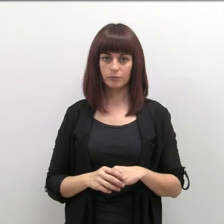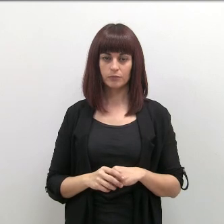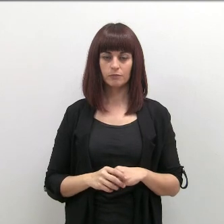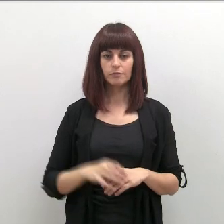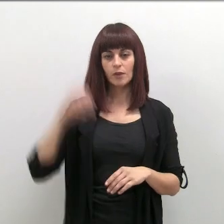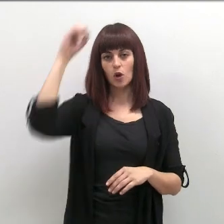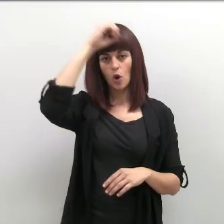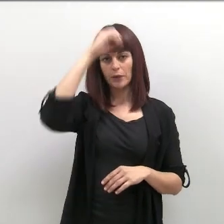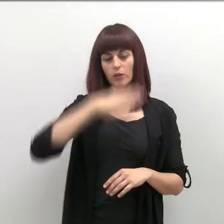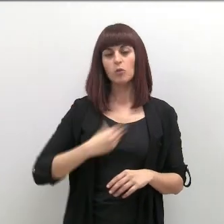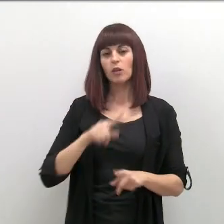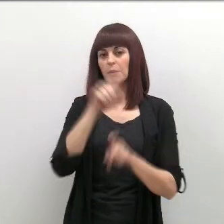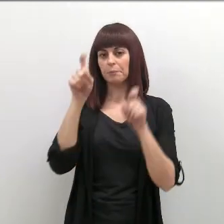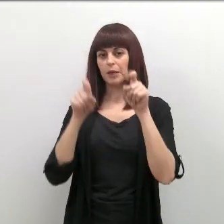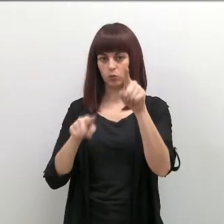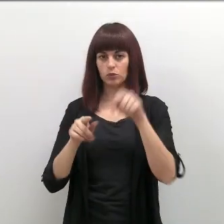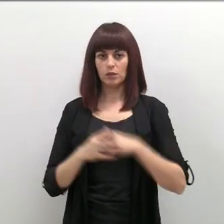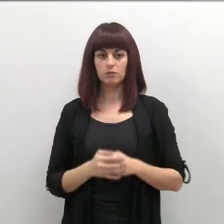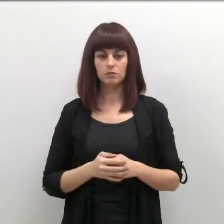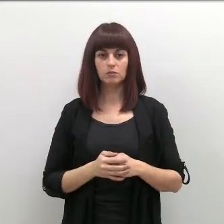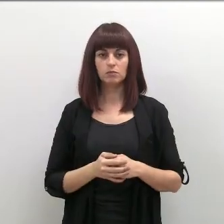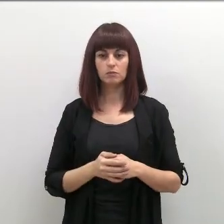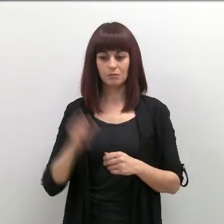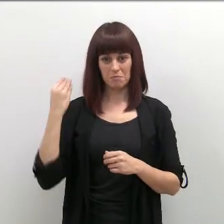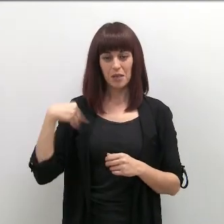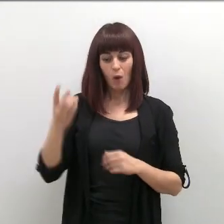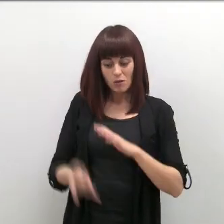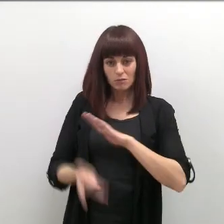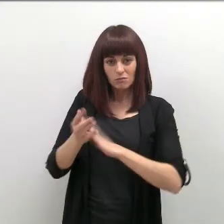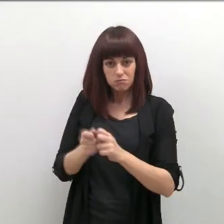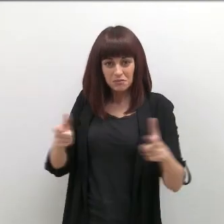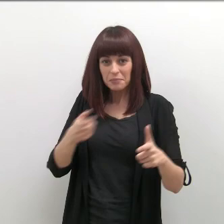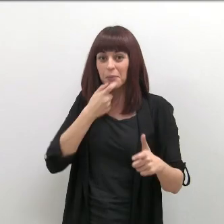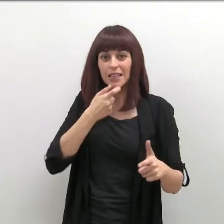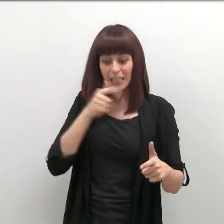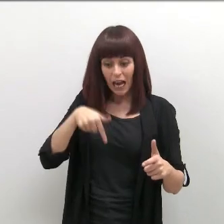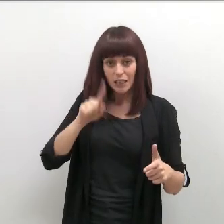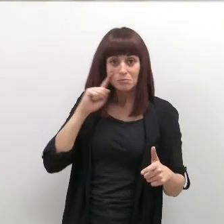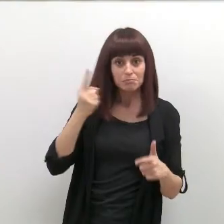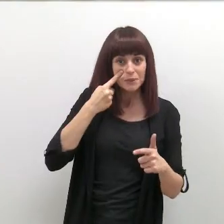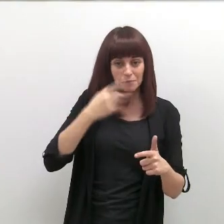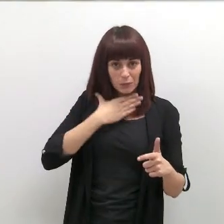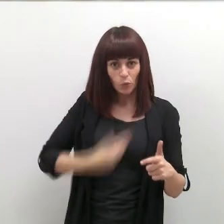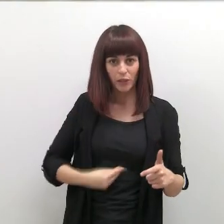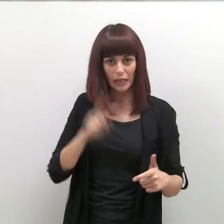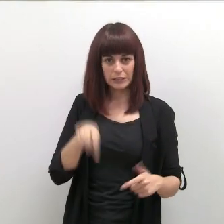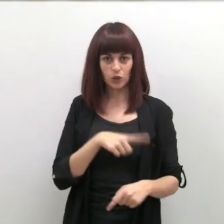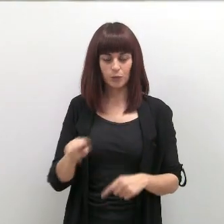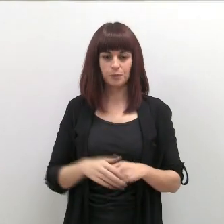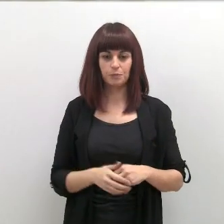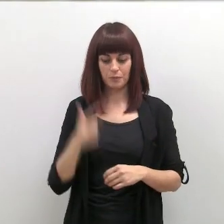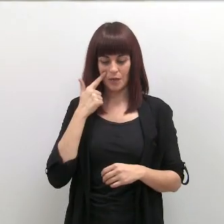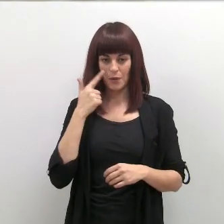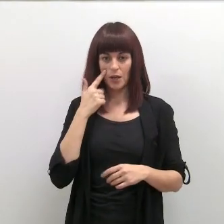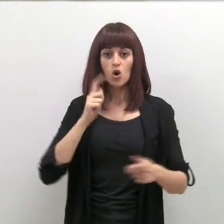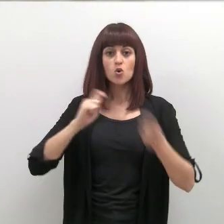La Opinión de Murcia pregunta si se ha registrado algún caso más de la cepa británica de coronavirus en la región. Antes de entrar en la rueda de